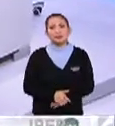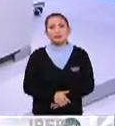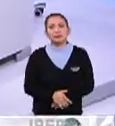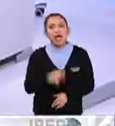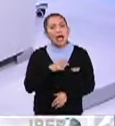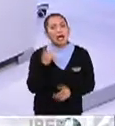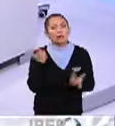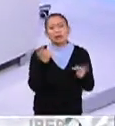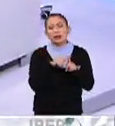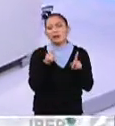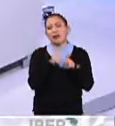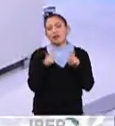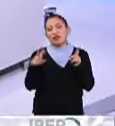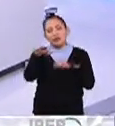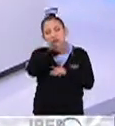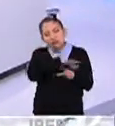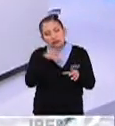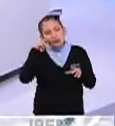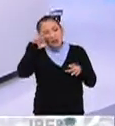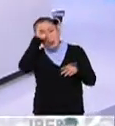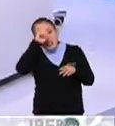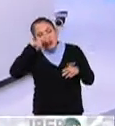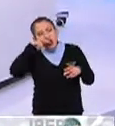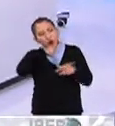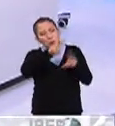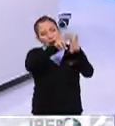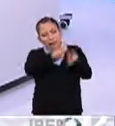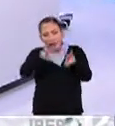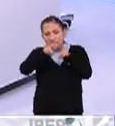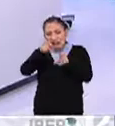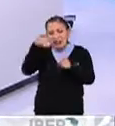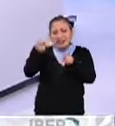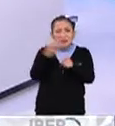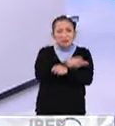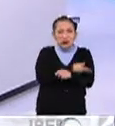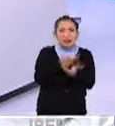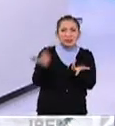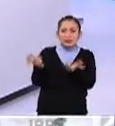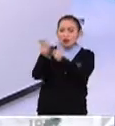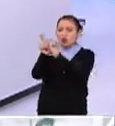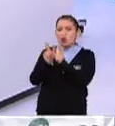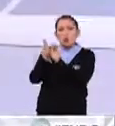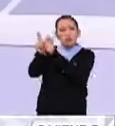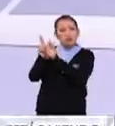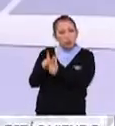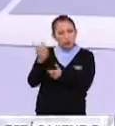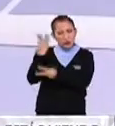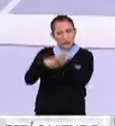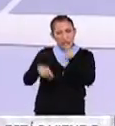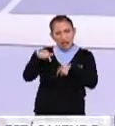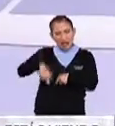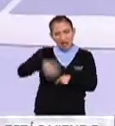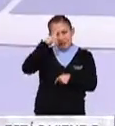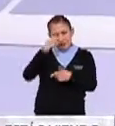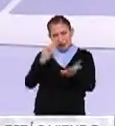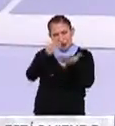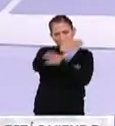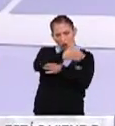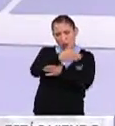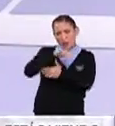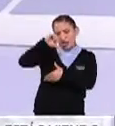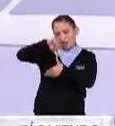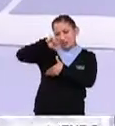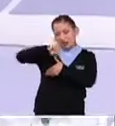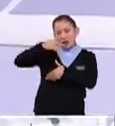muchas circunstancias o muchos enfoques que podemos ir analizando sobre estas caravanas que están adentrando a nuestro país, que